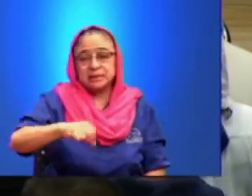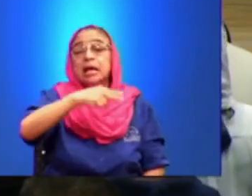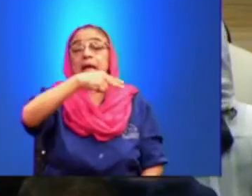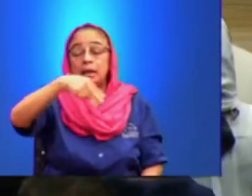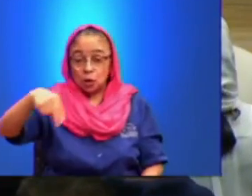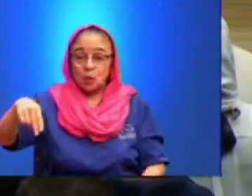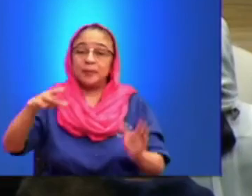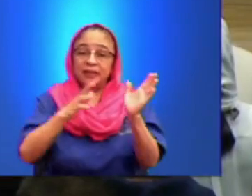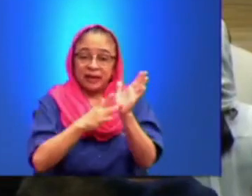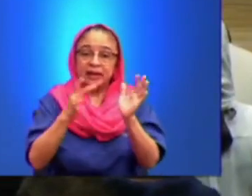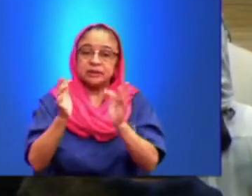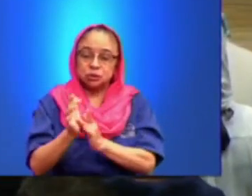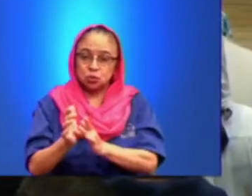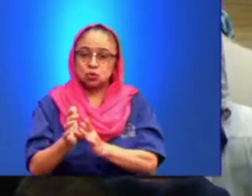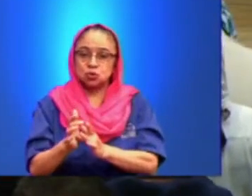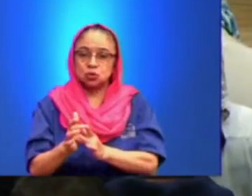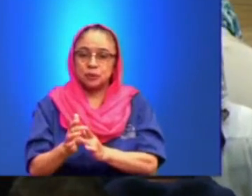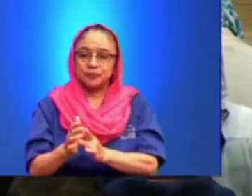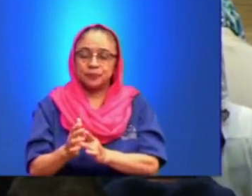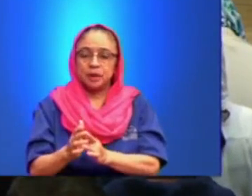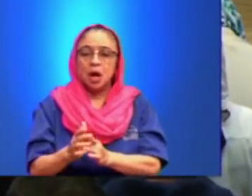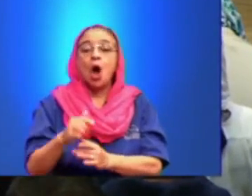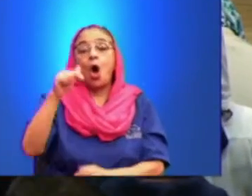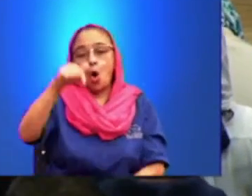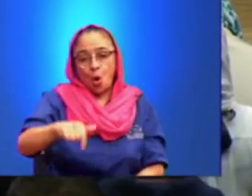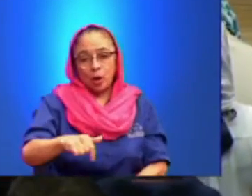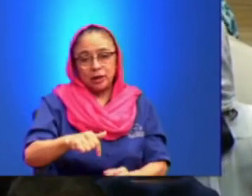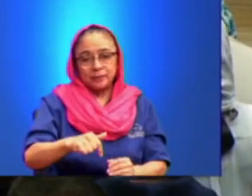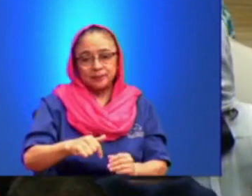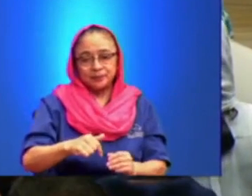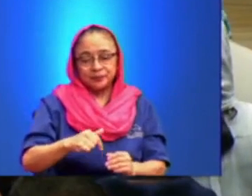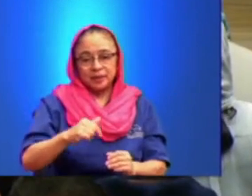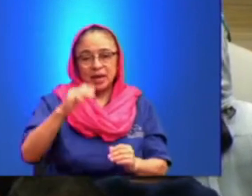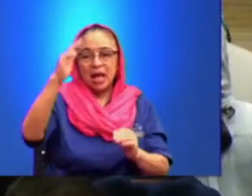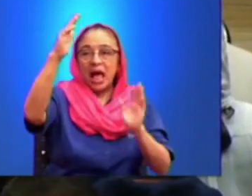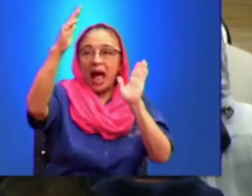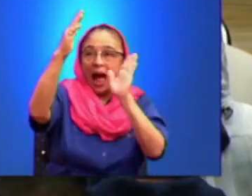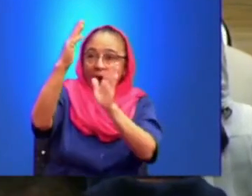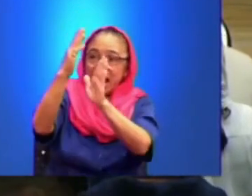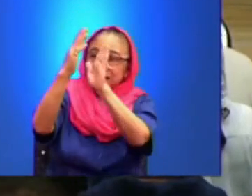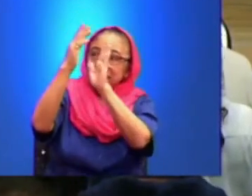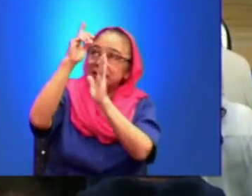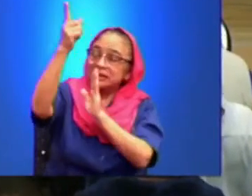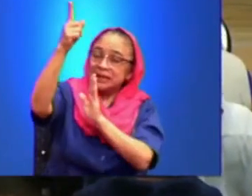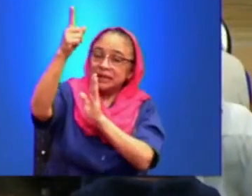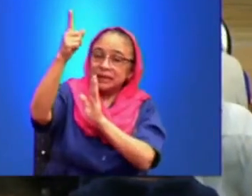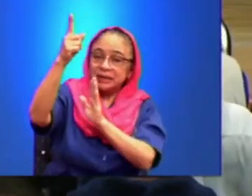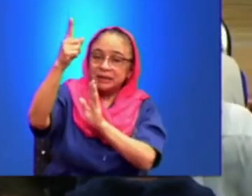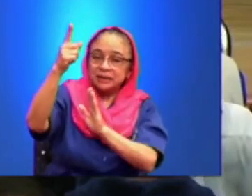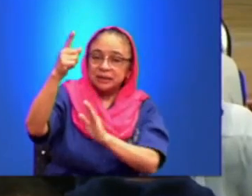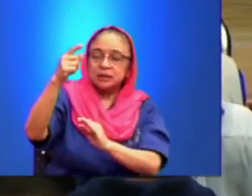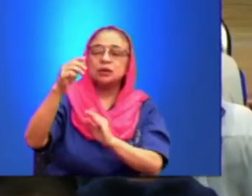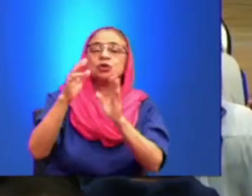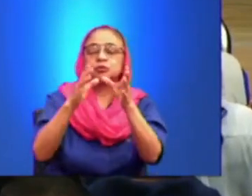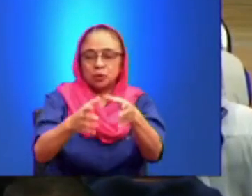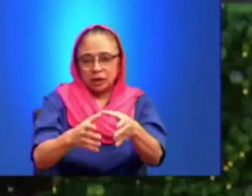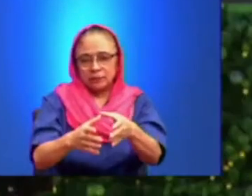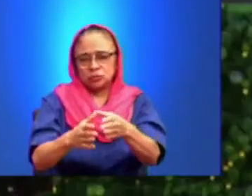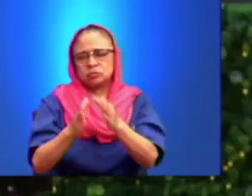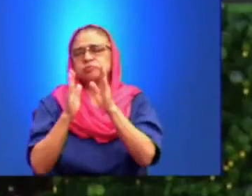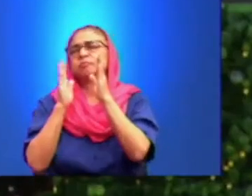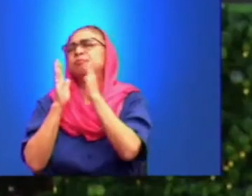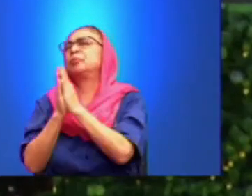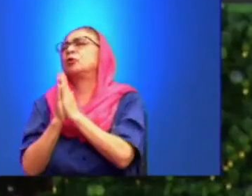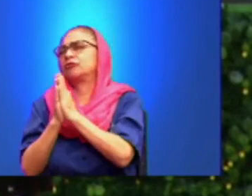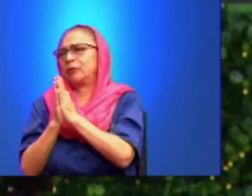jesus nos ponemos delante de ti sabiendo que somos deudores de ti perdónanos